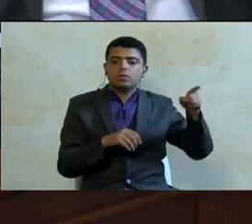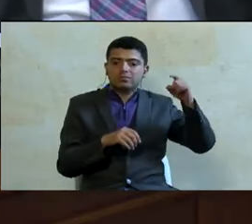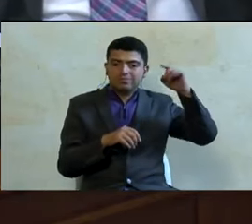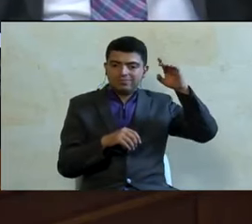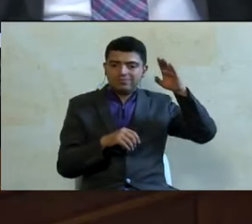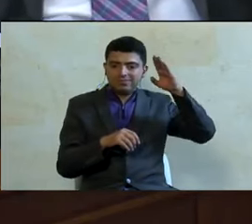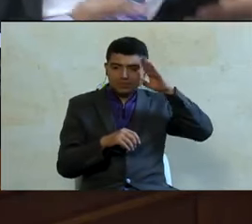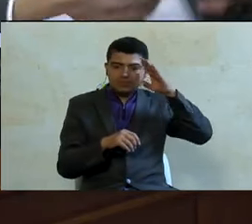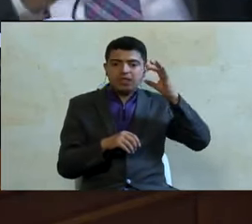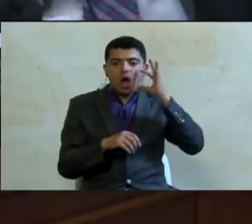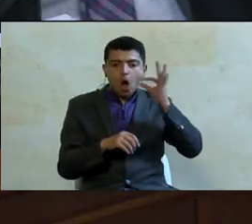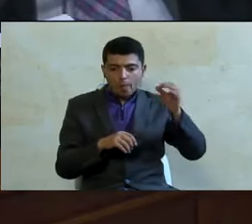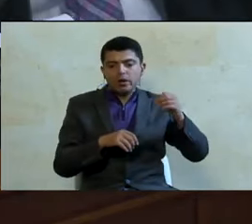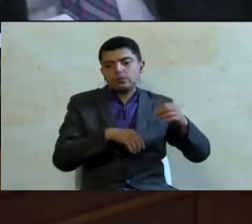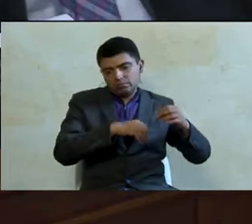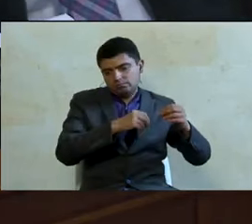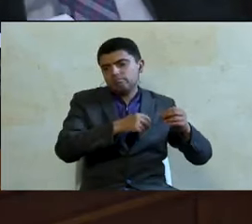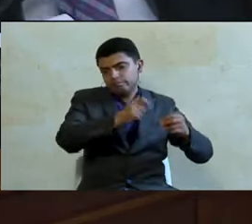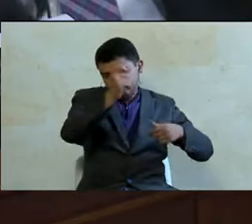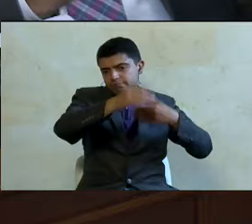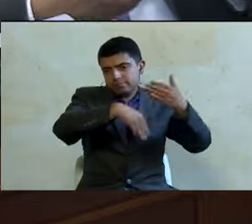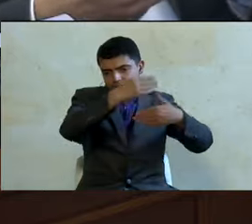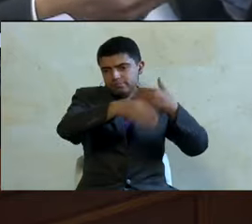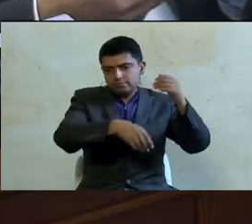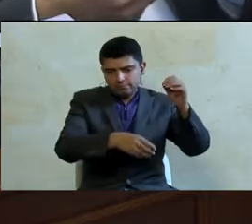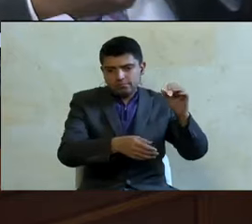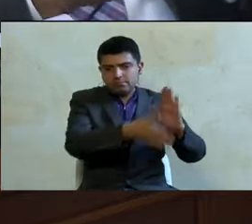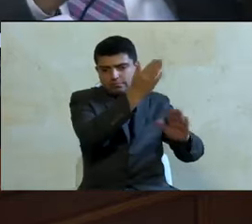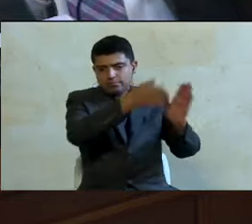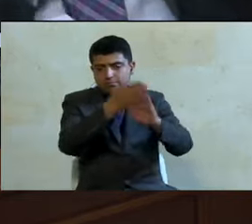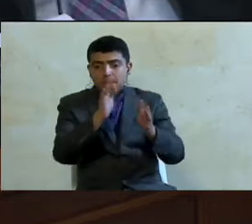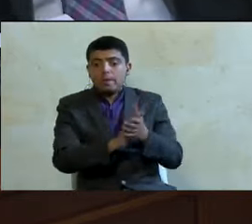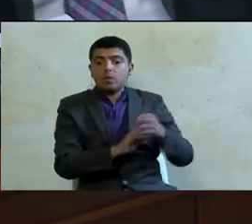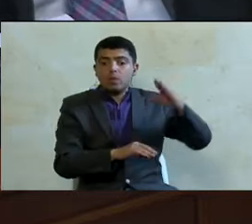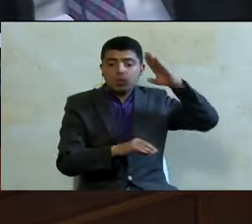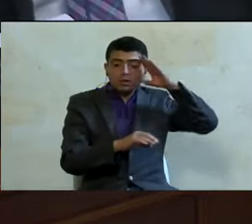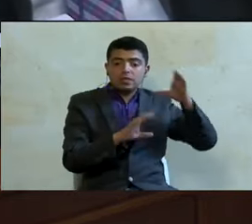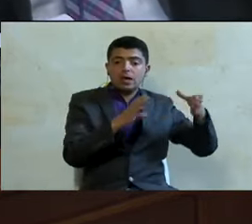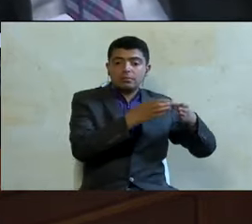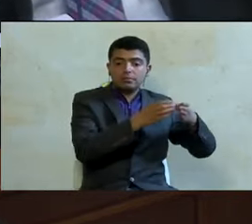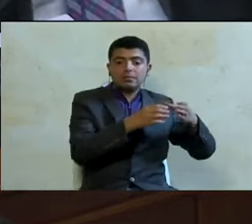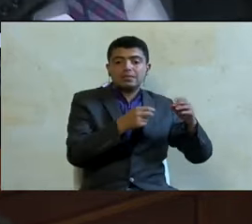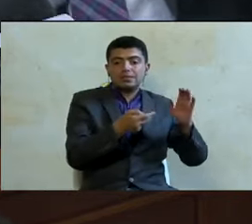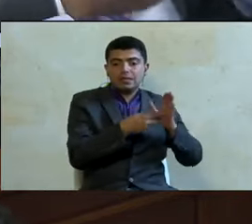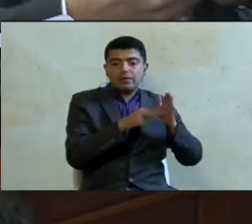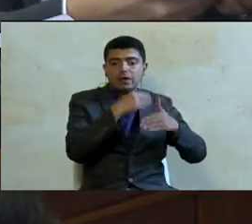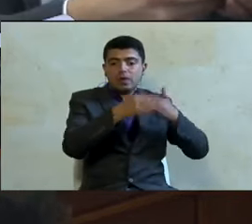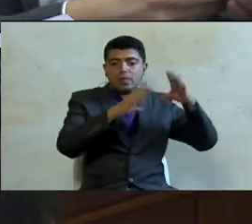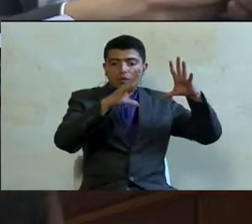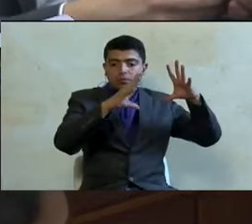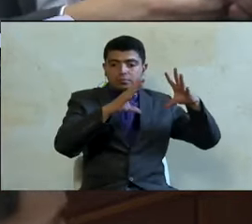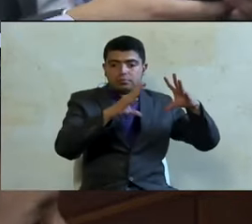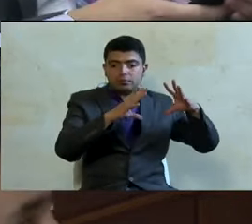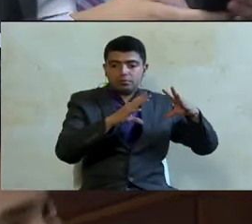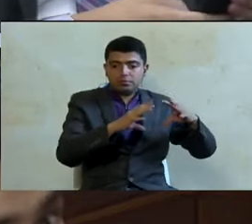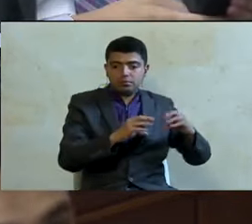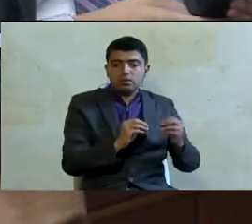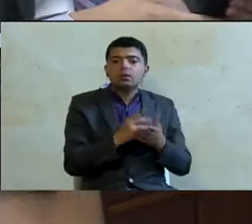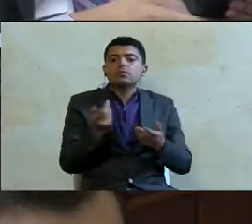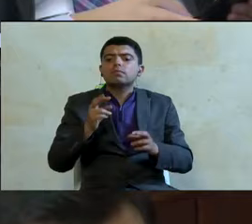acá estamos prácticamente es acabando con las instituciones y la respuesta la vamos a tener en 5